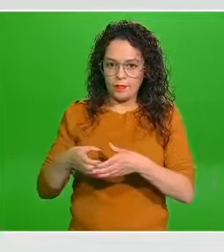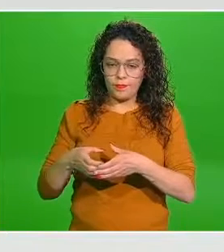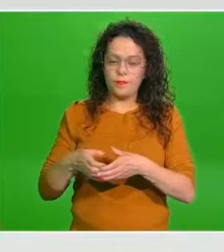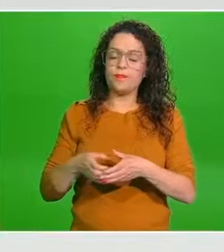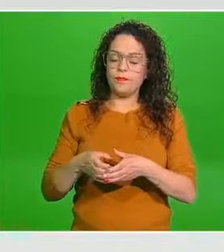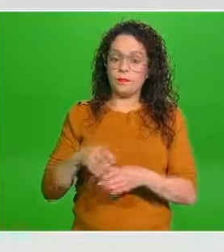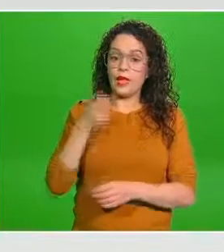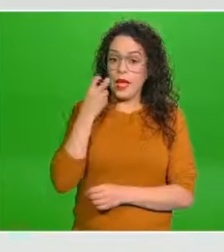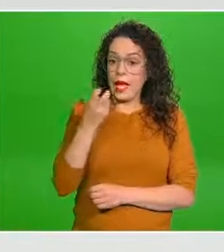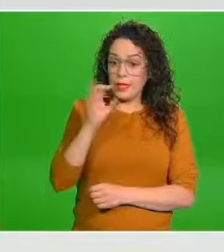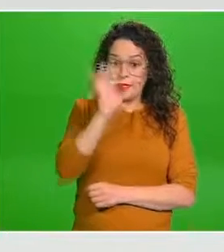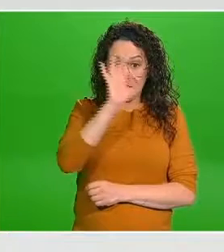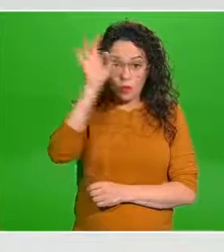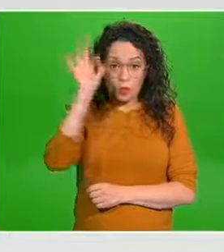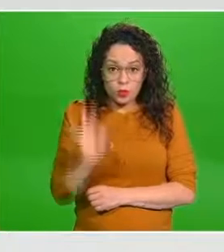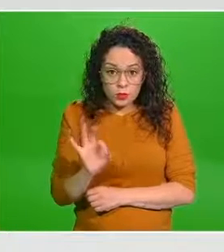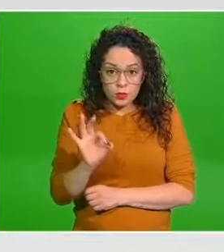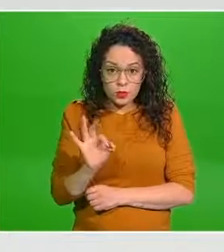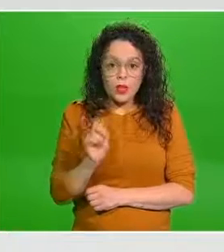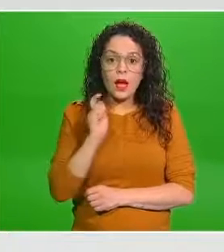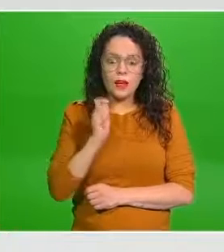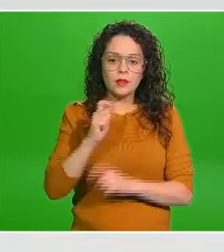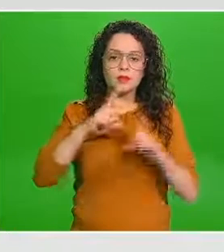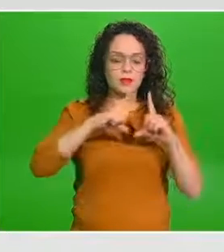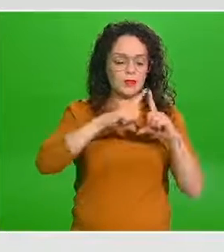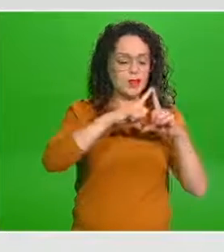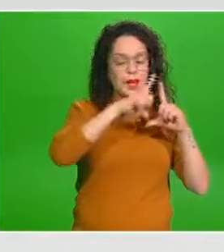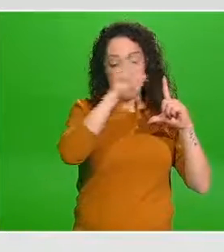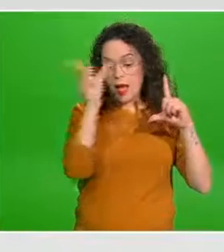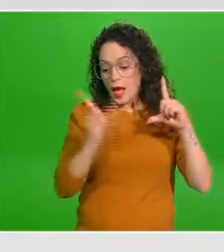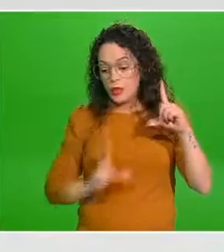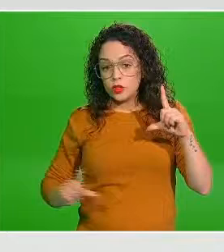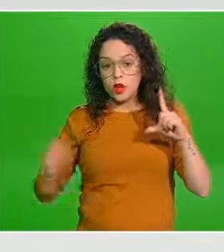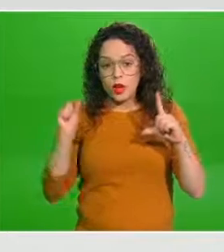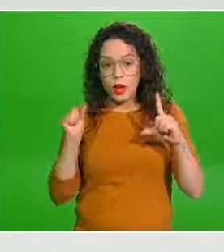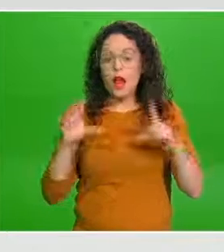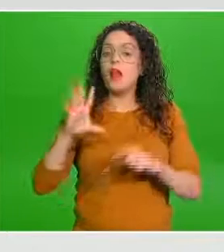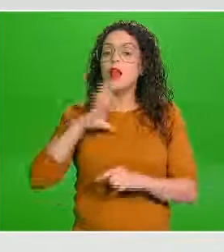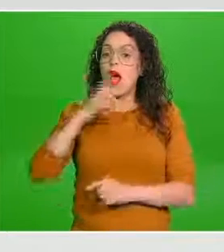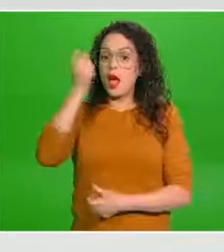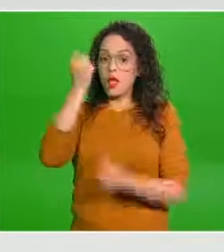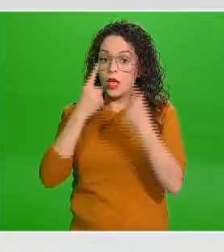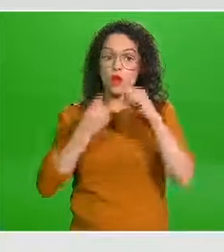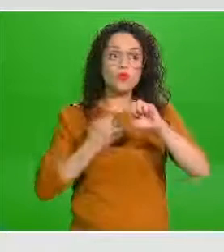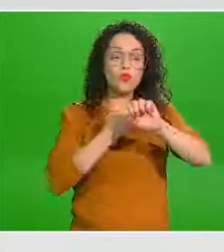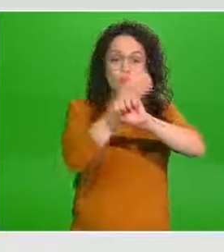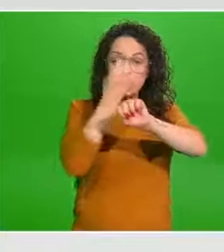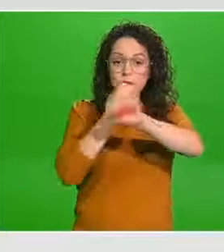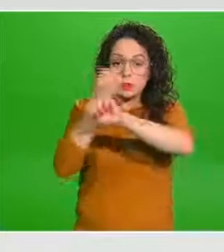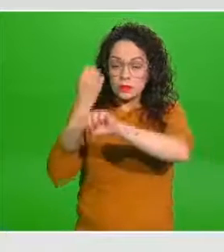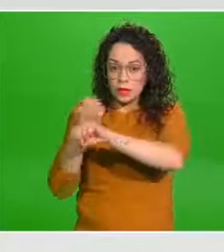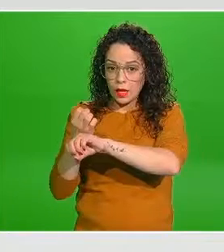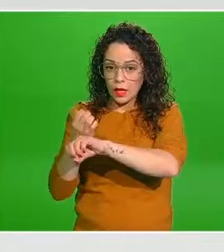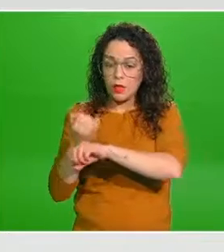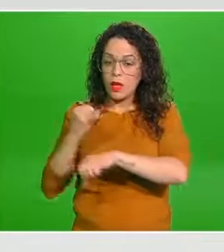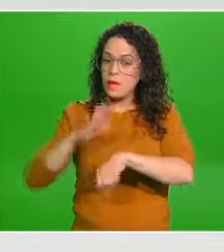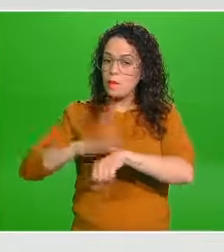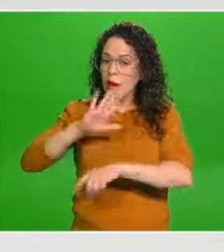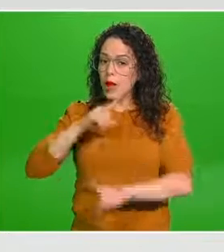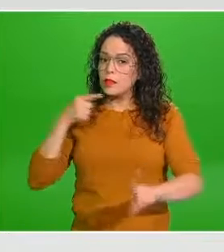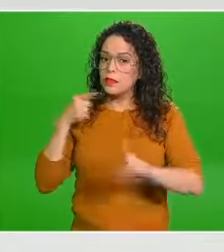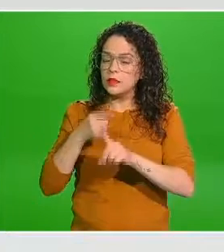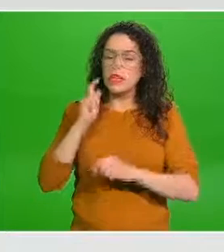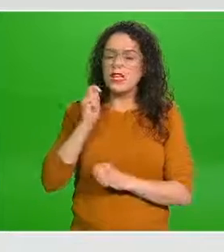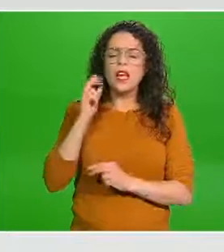este porcentaje de positividad es el promedio nacional. Tenemos entidades federativas, sobre todo aquellas que han mantenido un